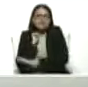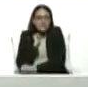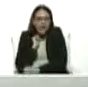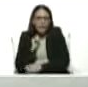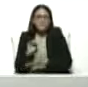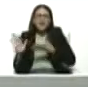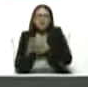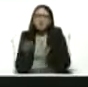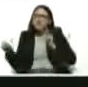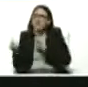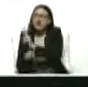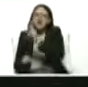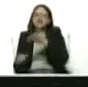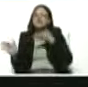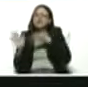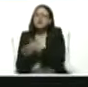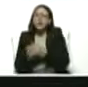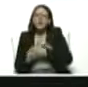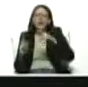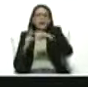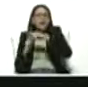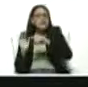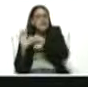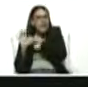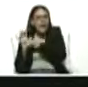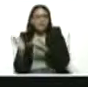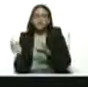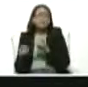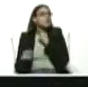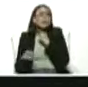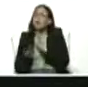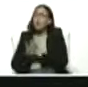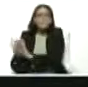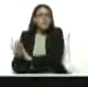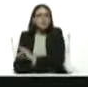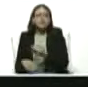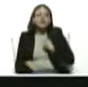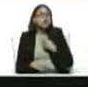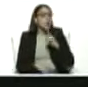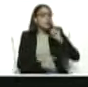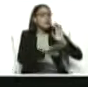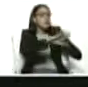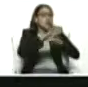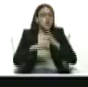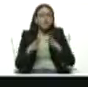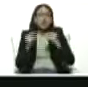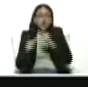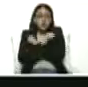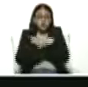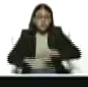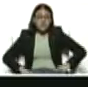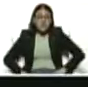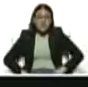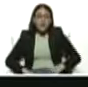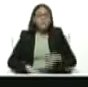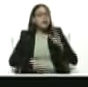de violencia a Venezuela. He activado todas las fuerzas militares y policiales para proteger el sistema